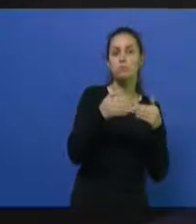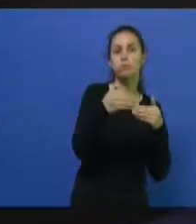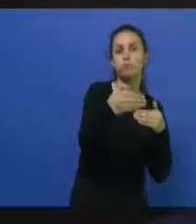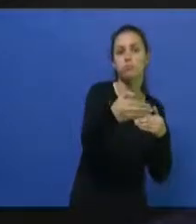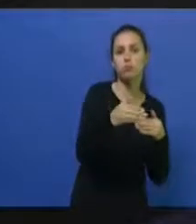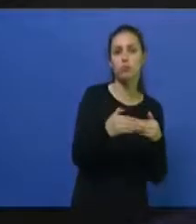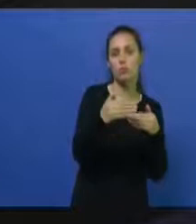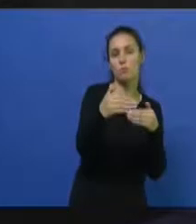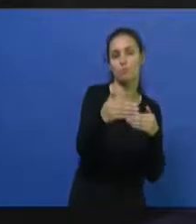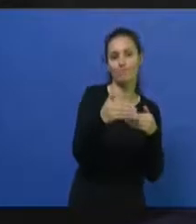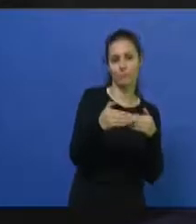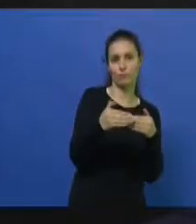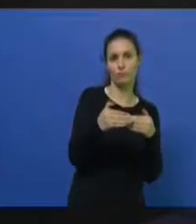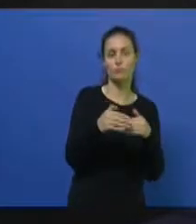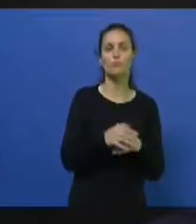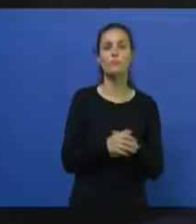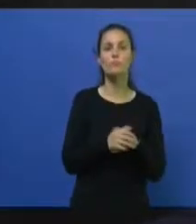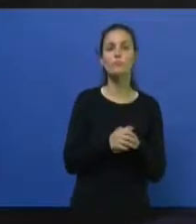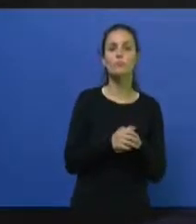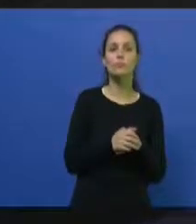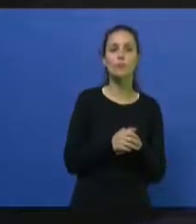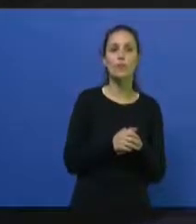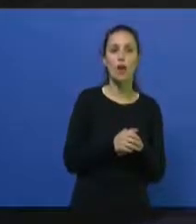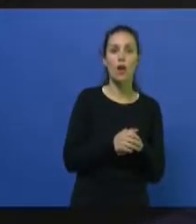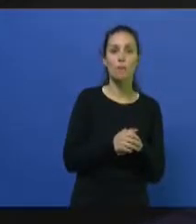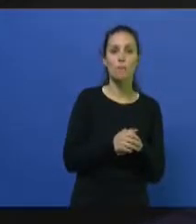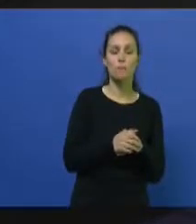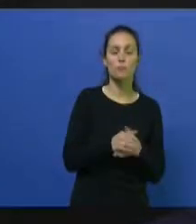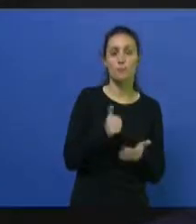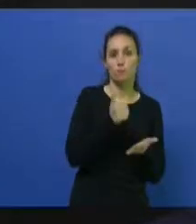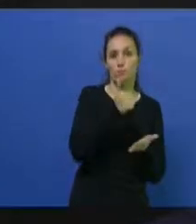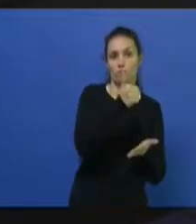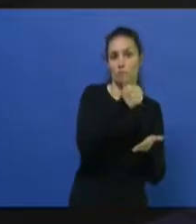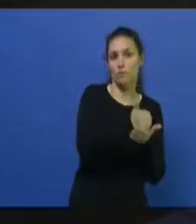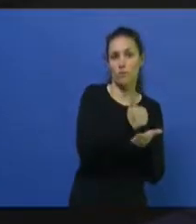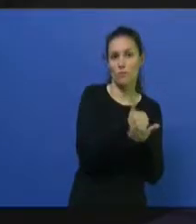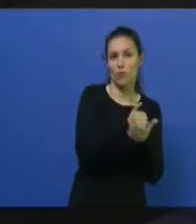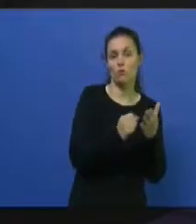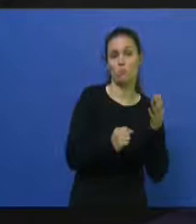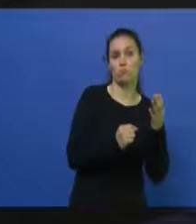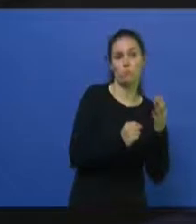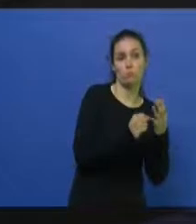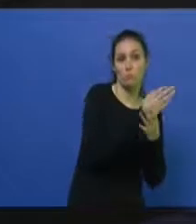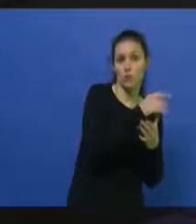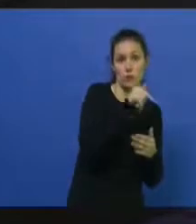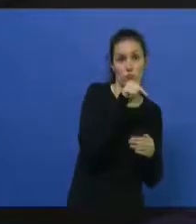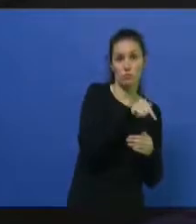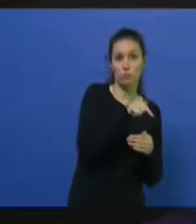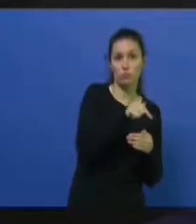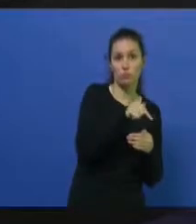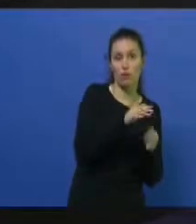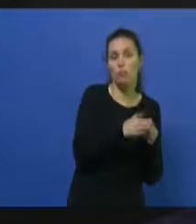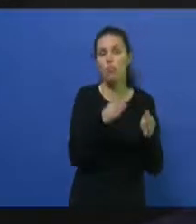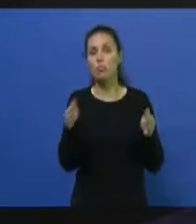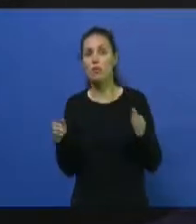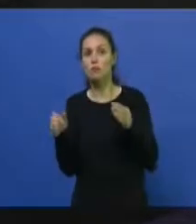no en particular, porque no estaba de acuerdo. Dice que un mandato, cuando inicia, debe finalizar en el momento que se había estipulado.